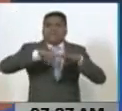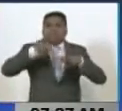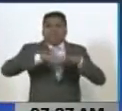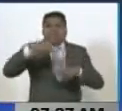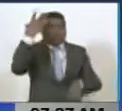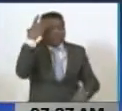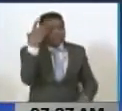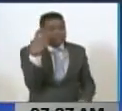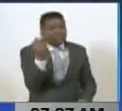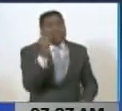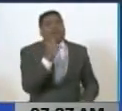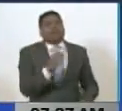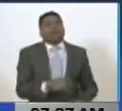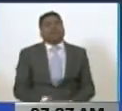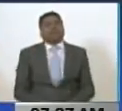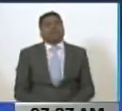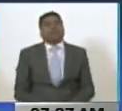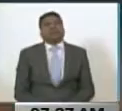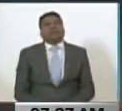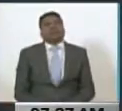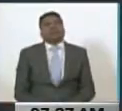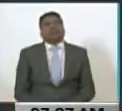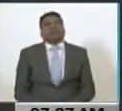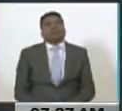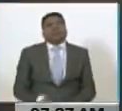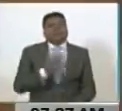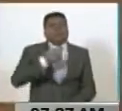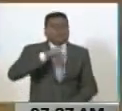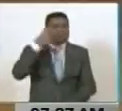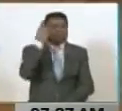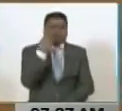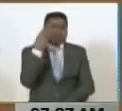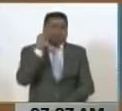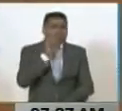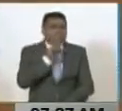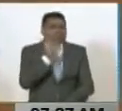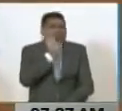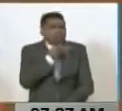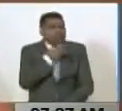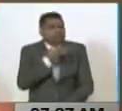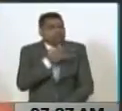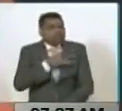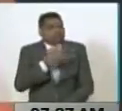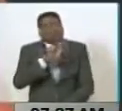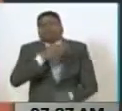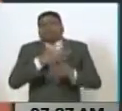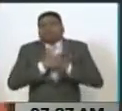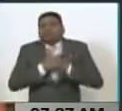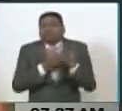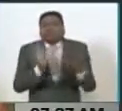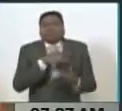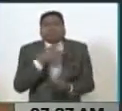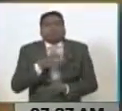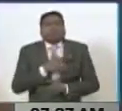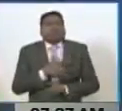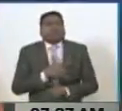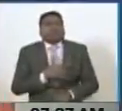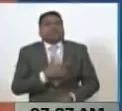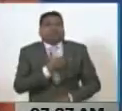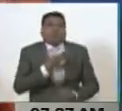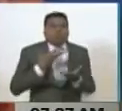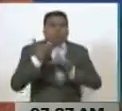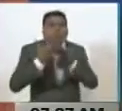entendamos que debemos observarlos como seres sintientes, como seres vivos, que tenemos que transformar la forma en la que nos